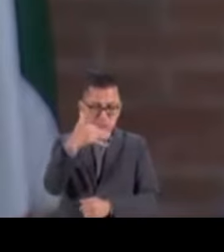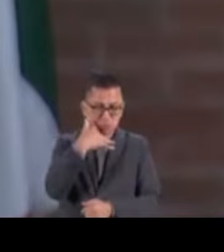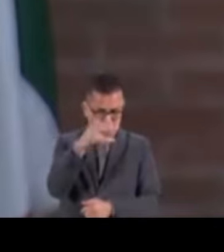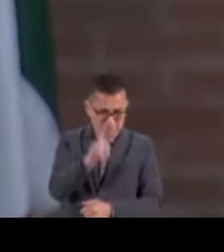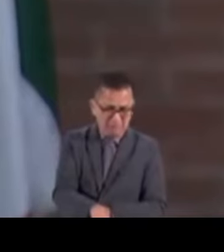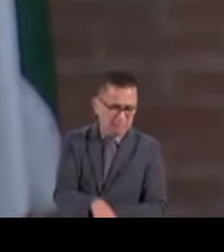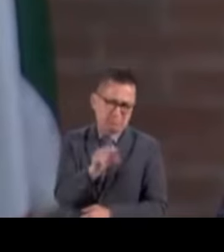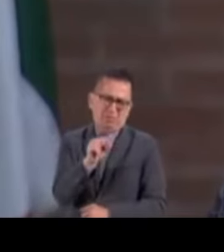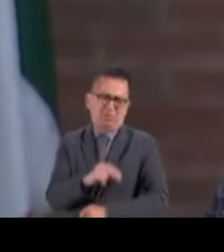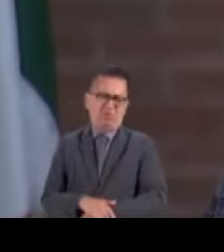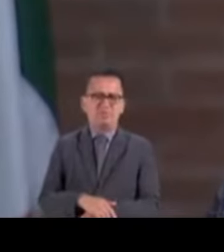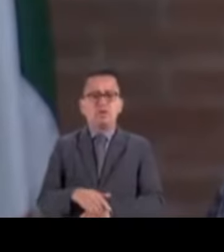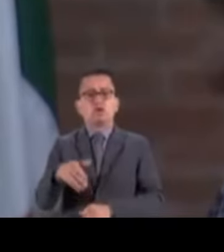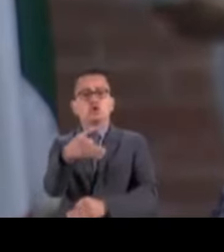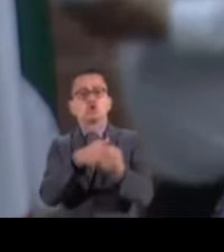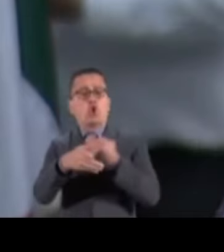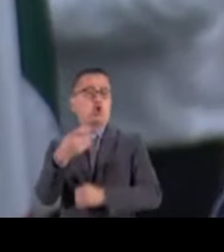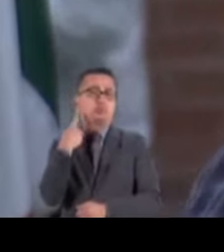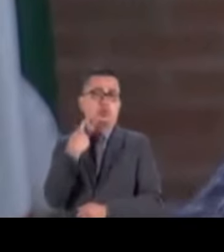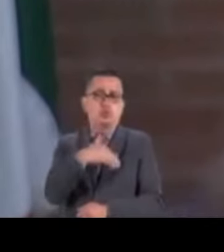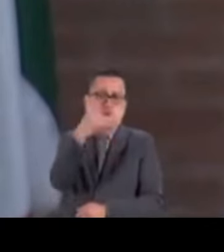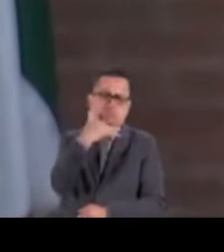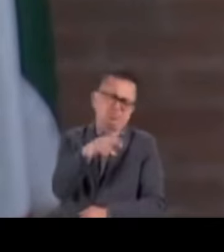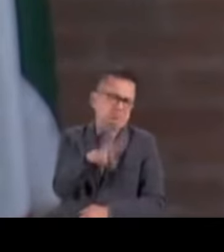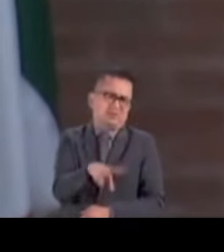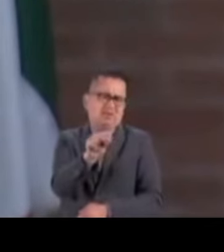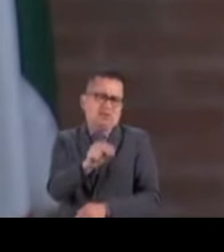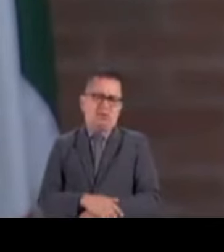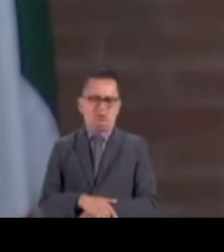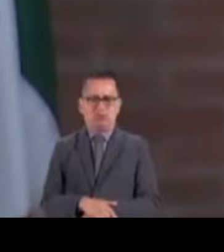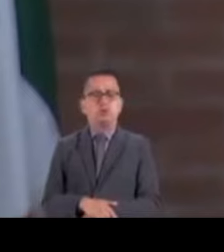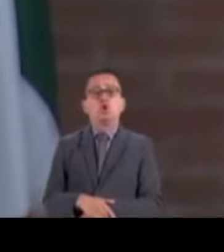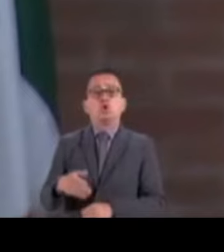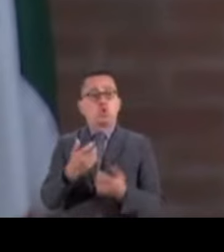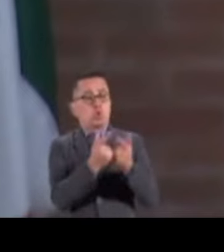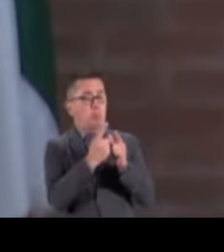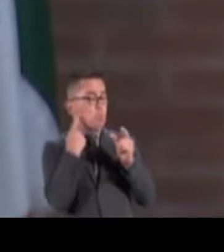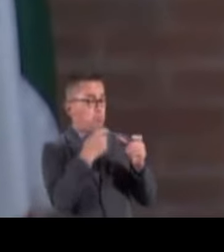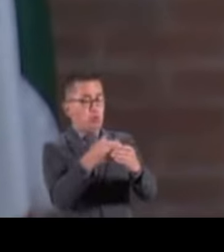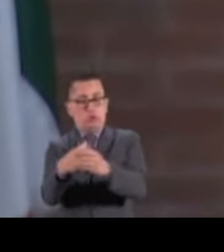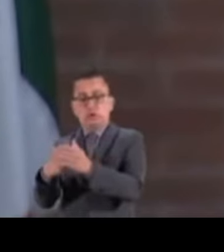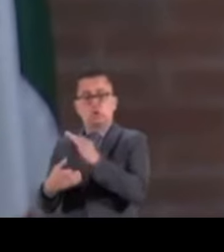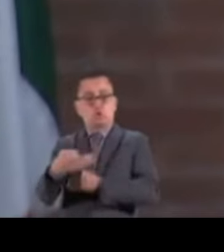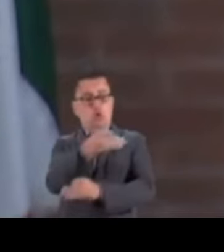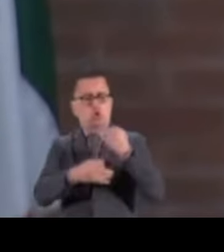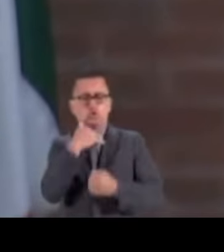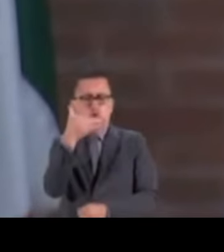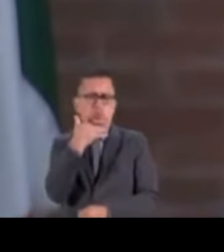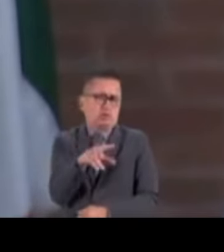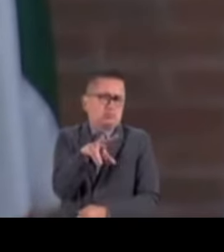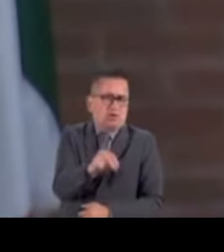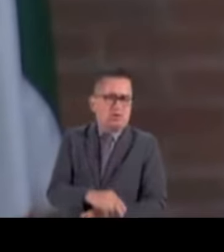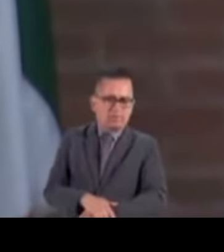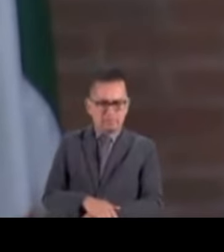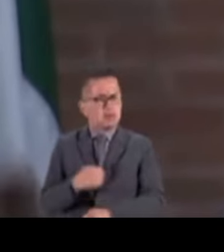corruptos. No es cierto que todos los políticos son corruptos. No es cierto que todos los partidos son corruptos. Yo conozco a muchos